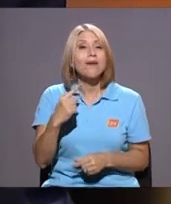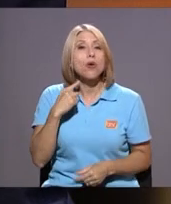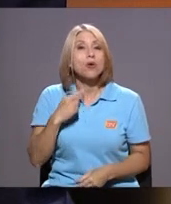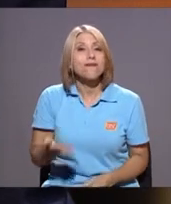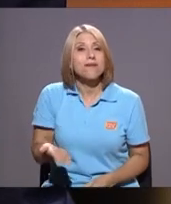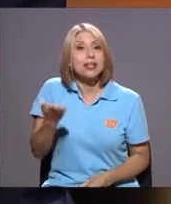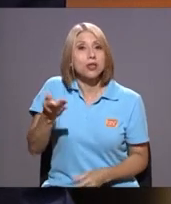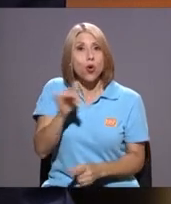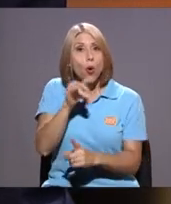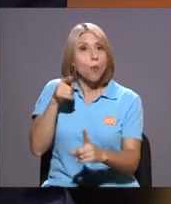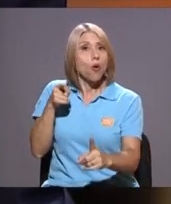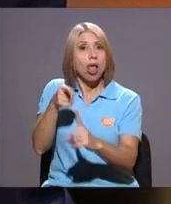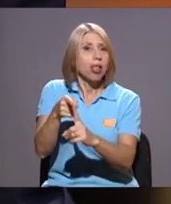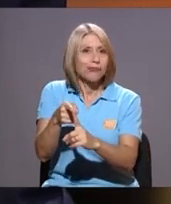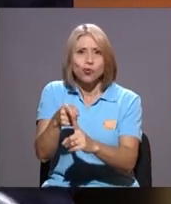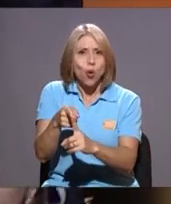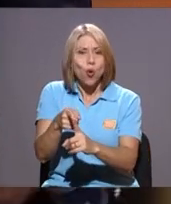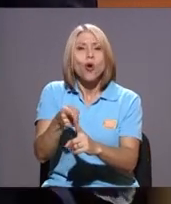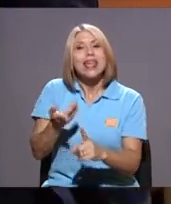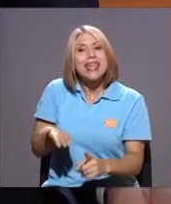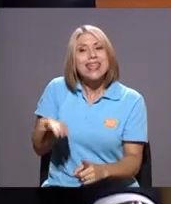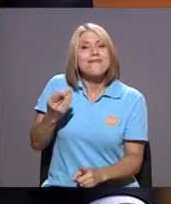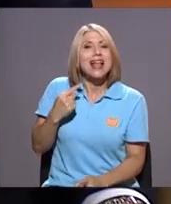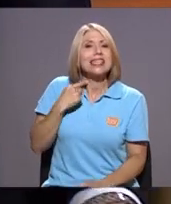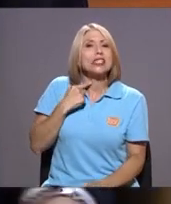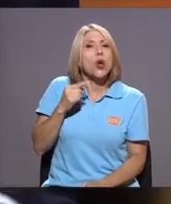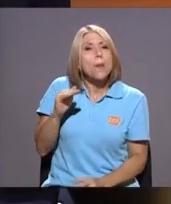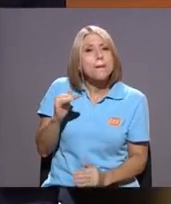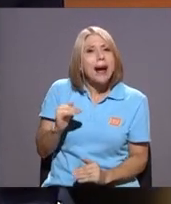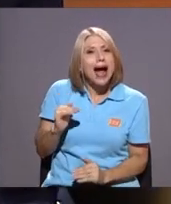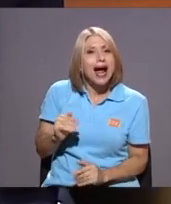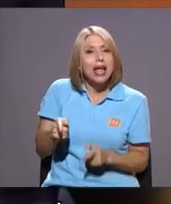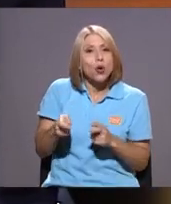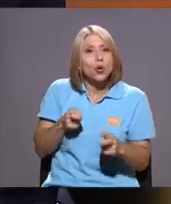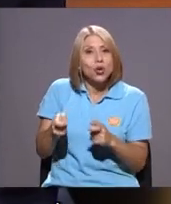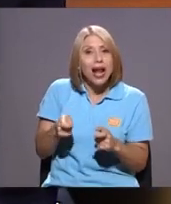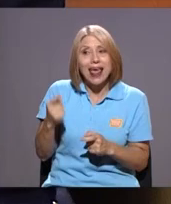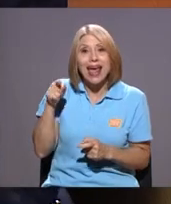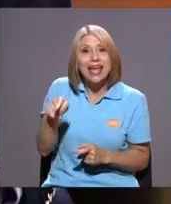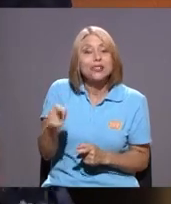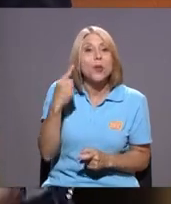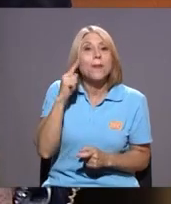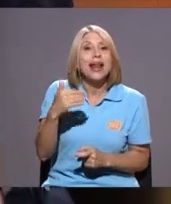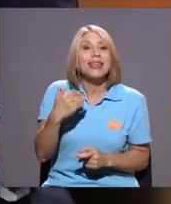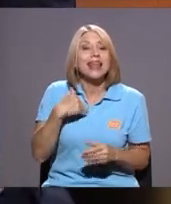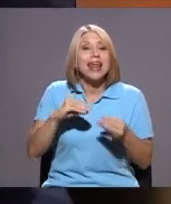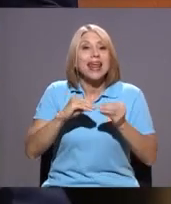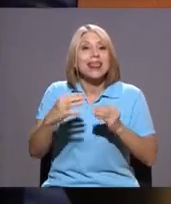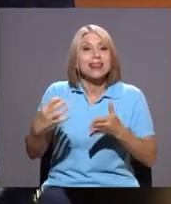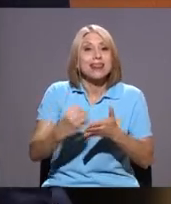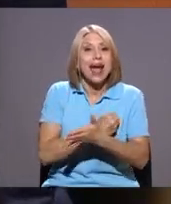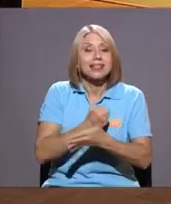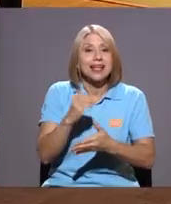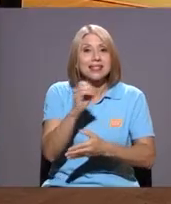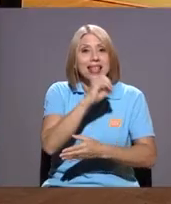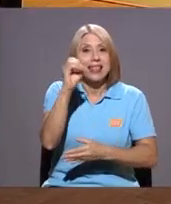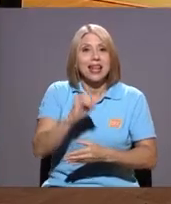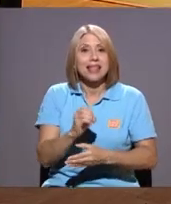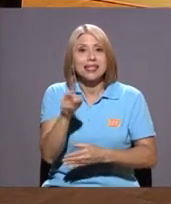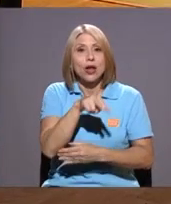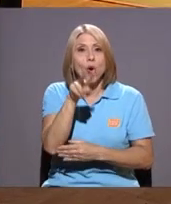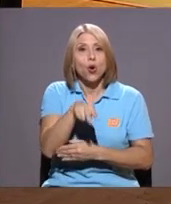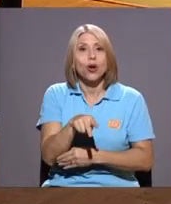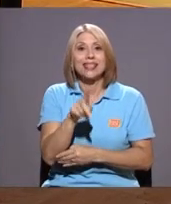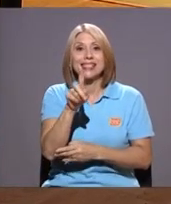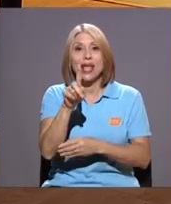mismo una inflación baja y controlada como un medio para tener tasas de interés en colones de un dígito bueno resulta